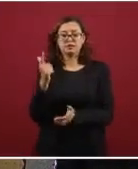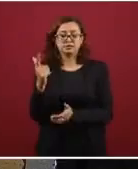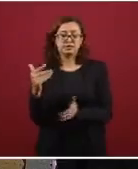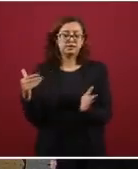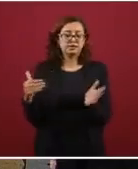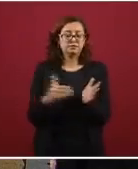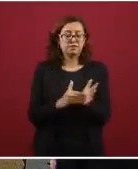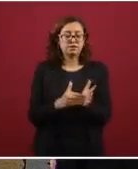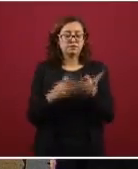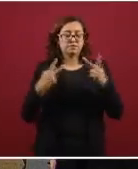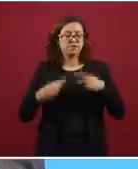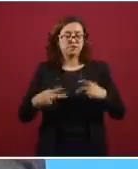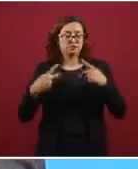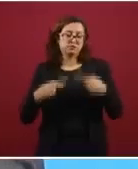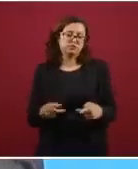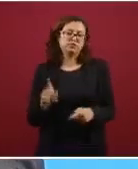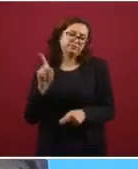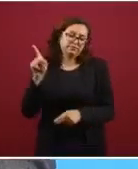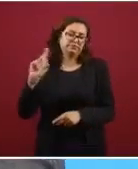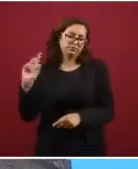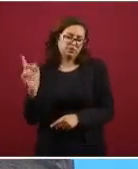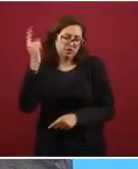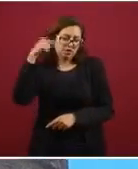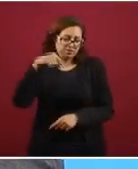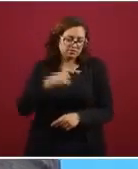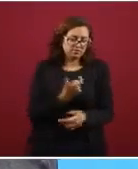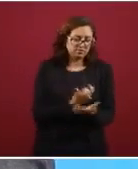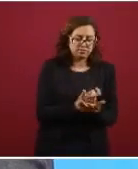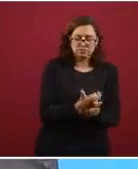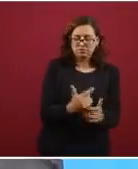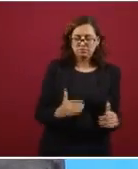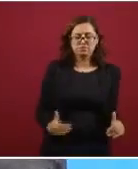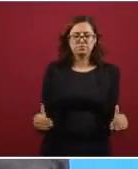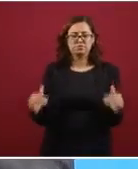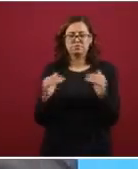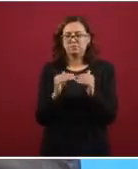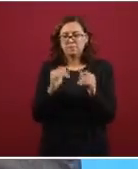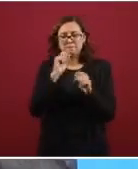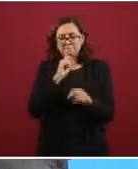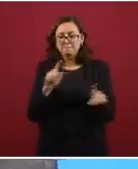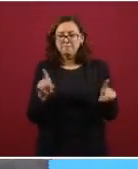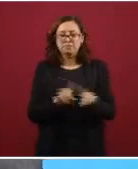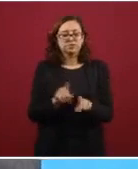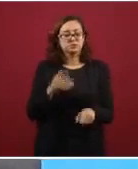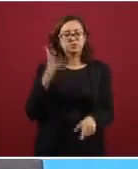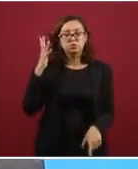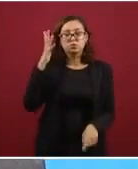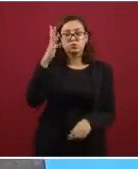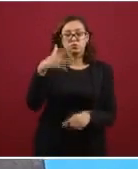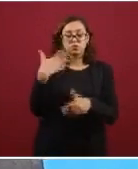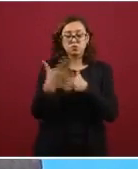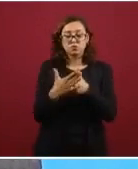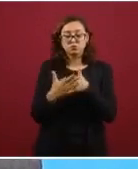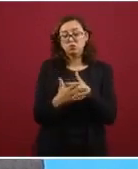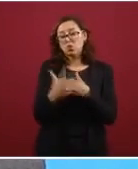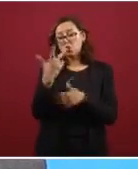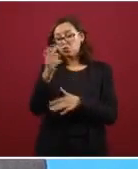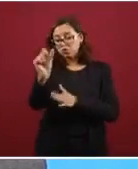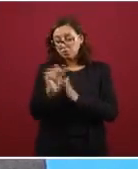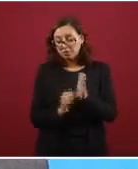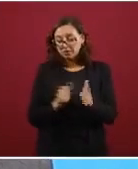dólares. La duración de esta primera etapa del proyecto también va a ser de 8 meses para poderlo evaluar a los 8 meses